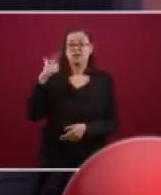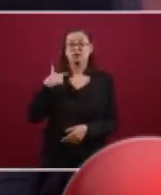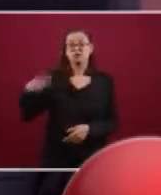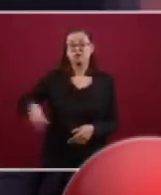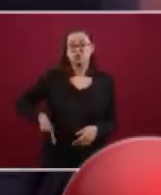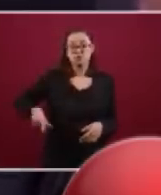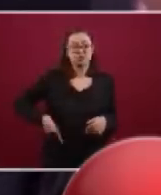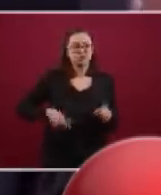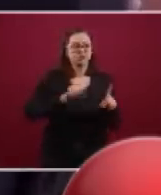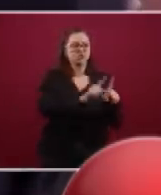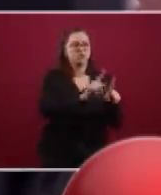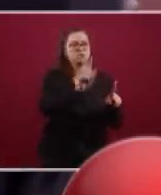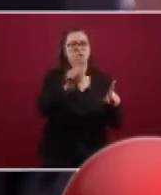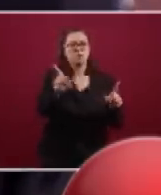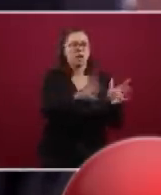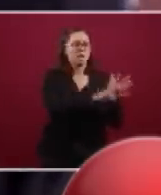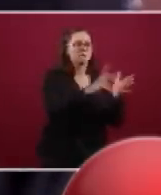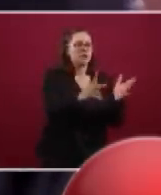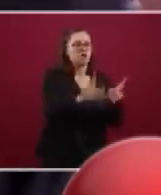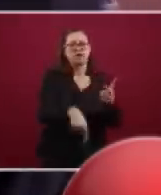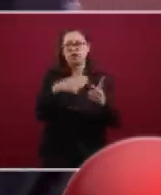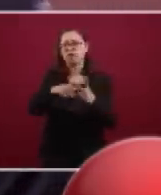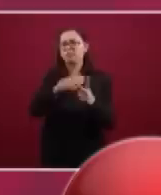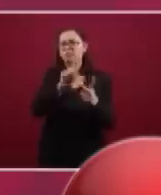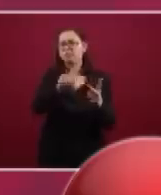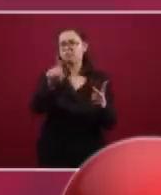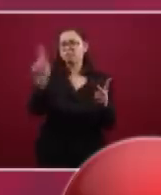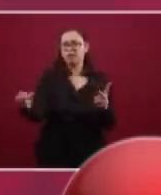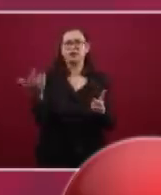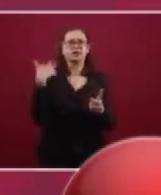estos periódicos, estas estaciones de radio,